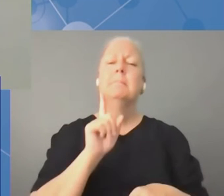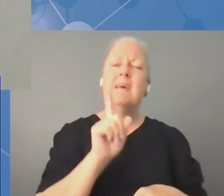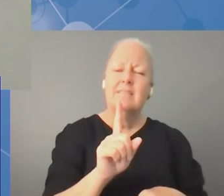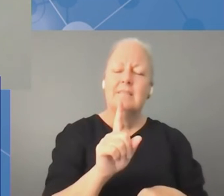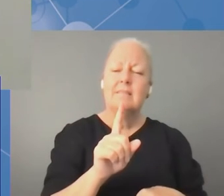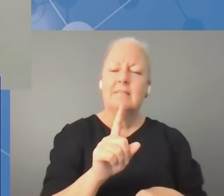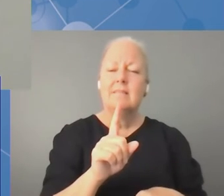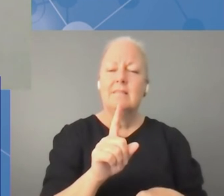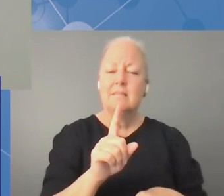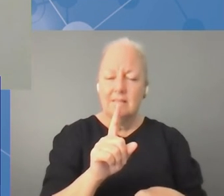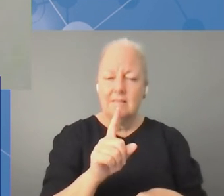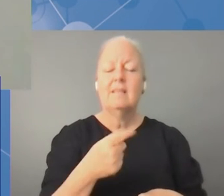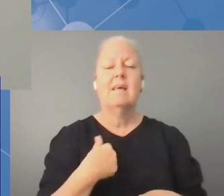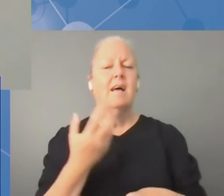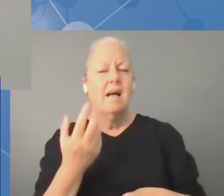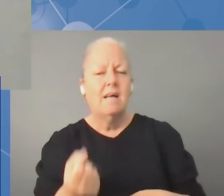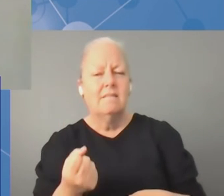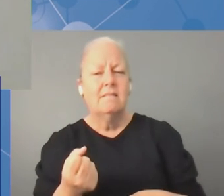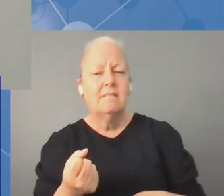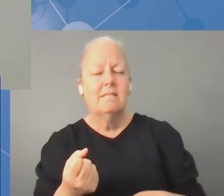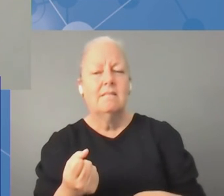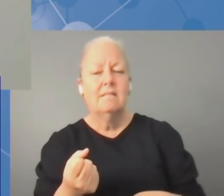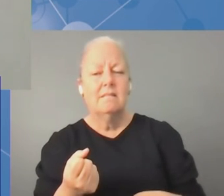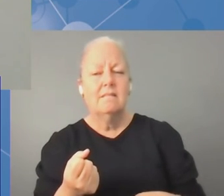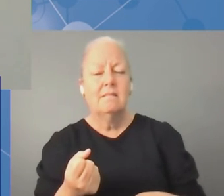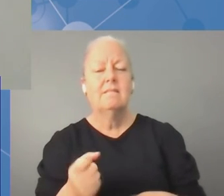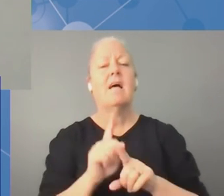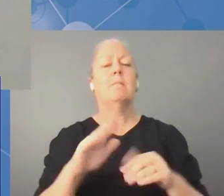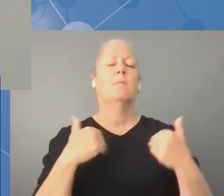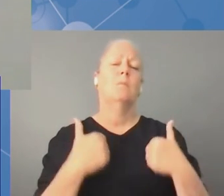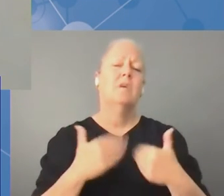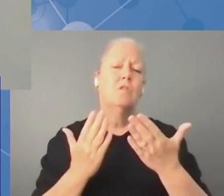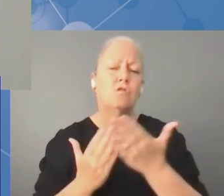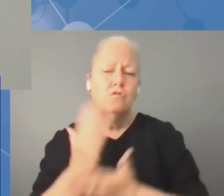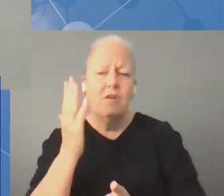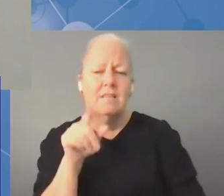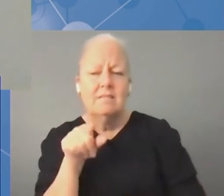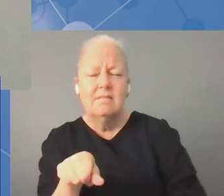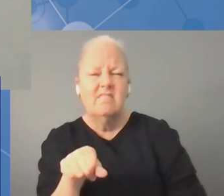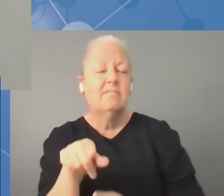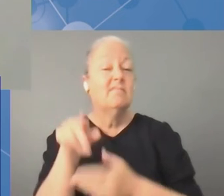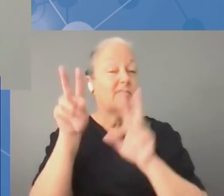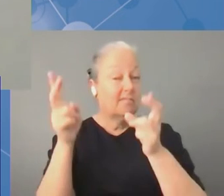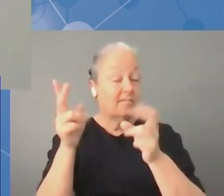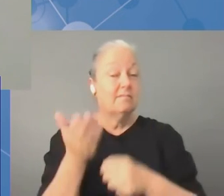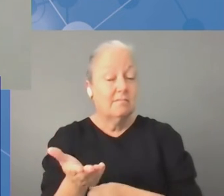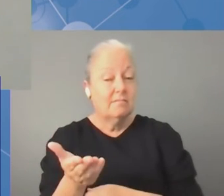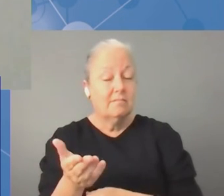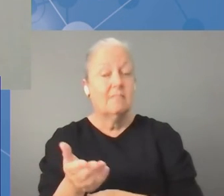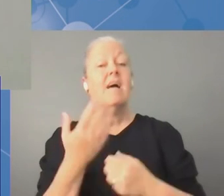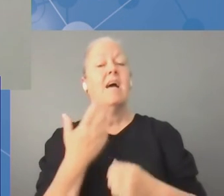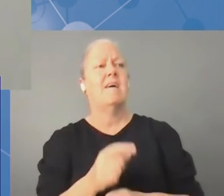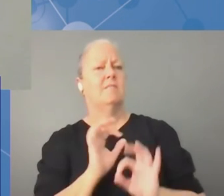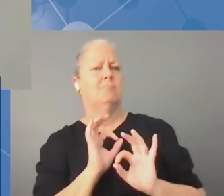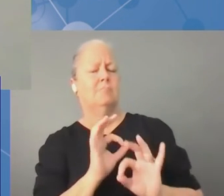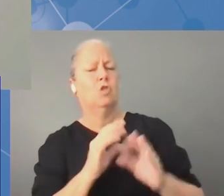los debates. La calidad de las sesiones ha sido fantástica. Los temas han sido muy diversos, muy variados. Ha habido temas